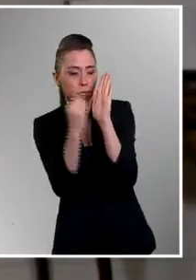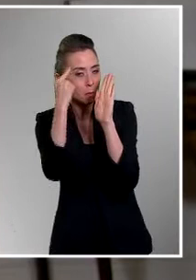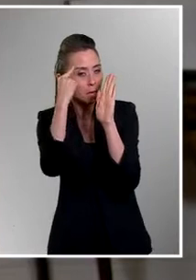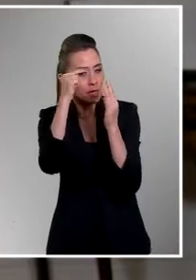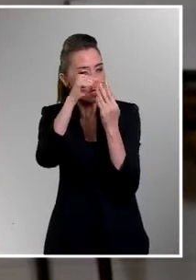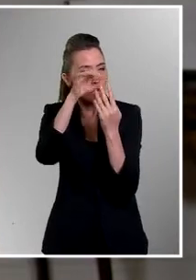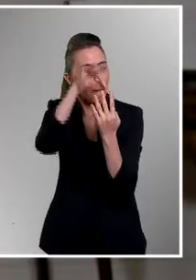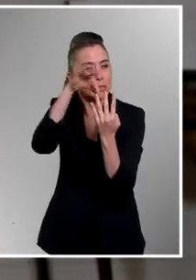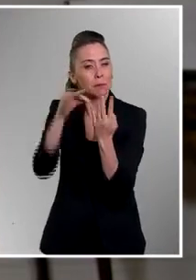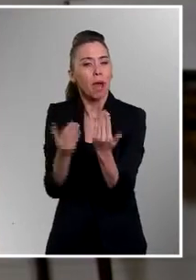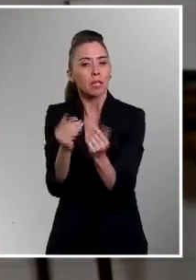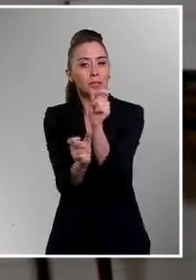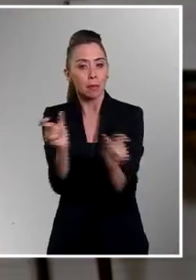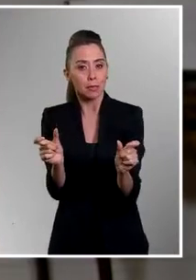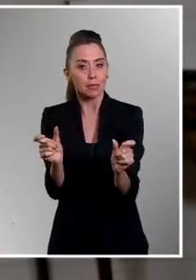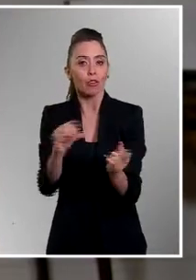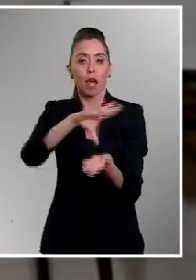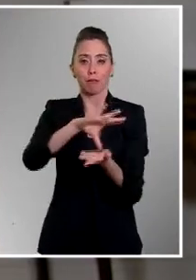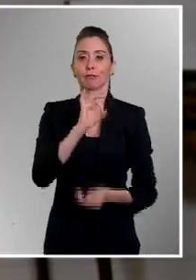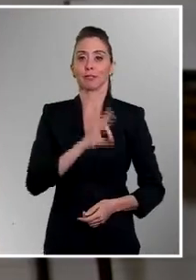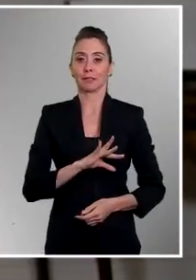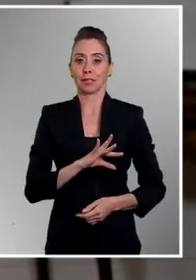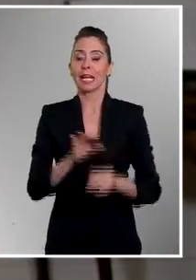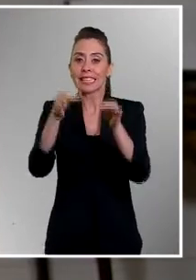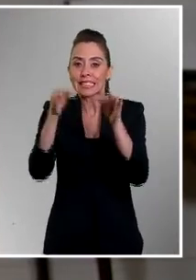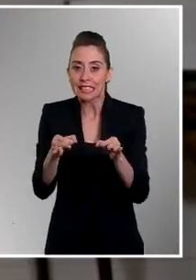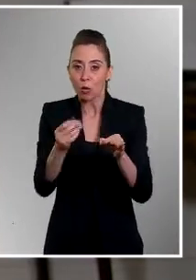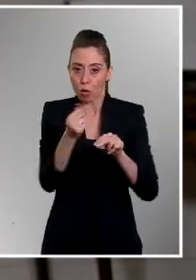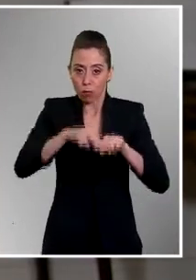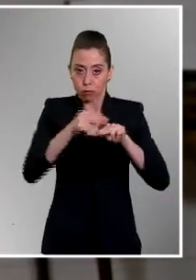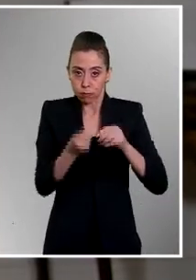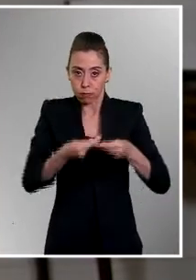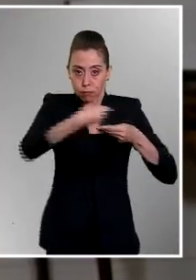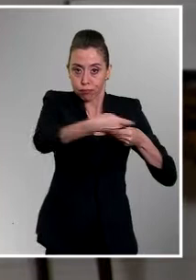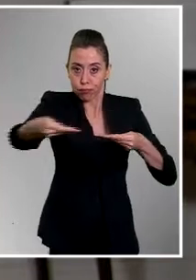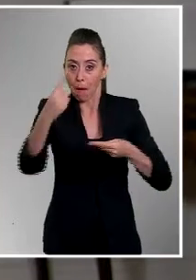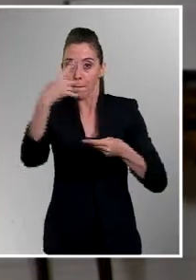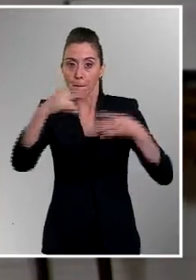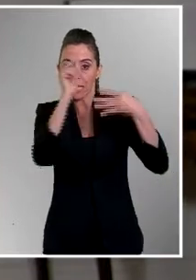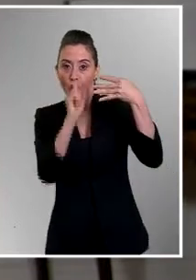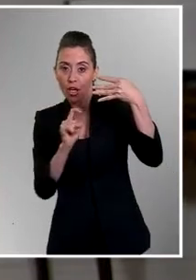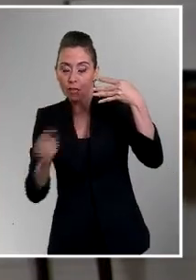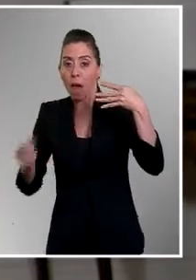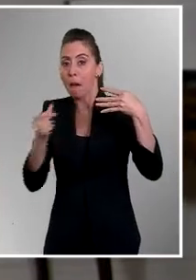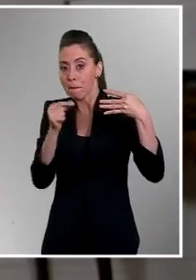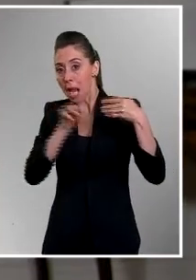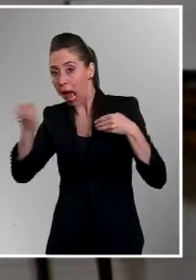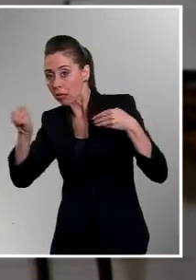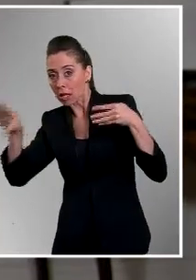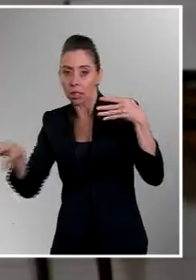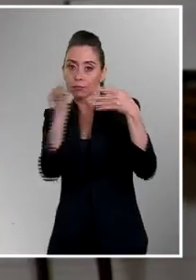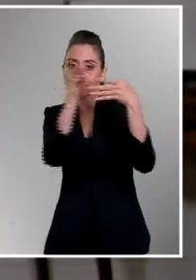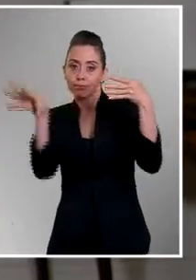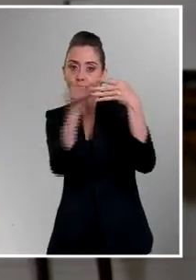las principales necesidades de las personas y del país para asegurar los recursos para esas prioridades haremos las reasignaciones que se requieren en